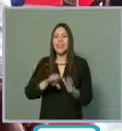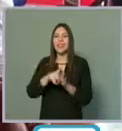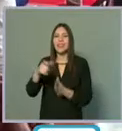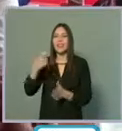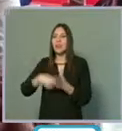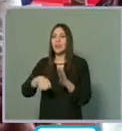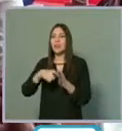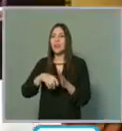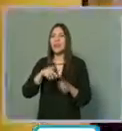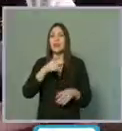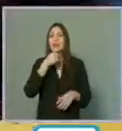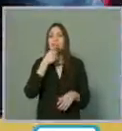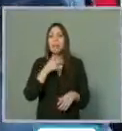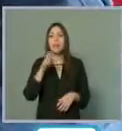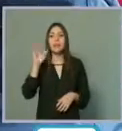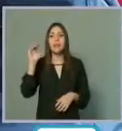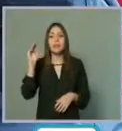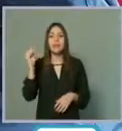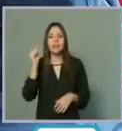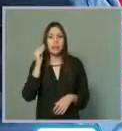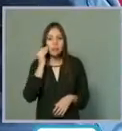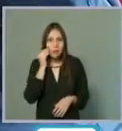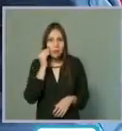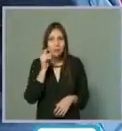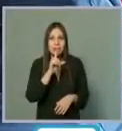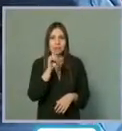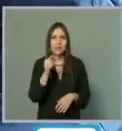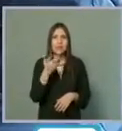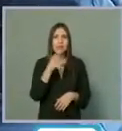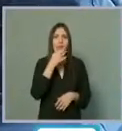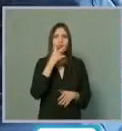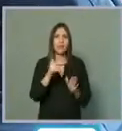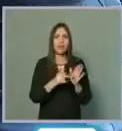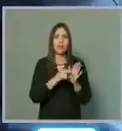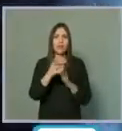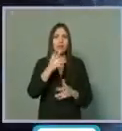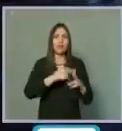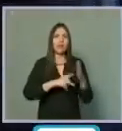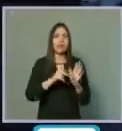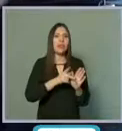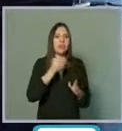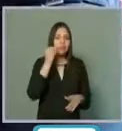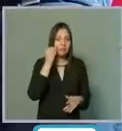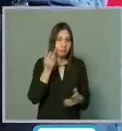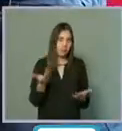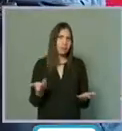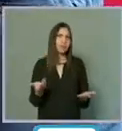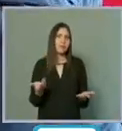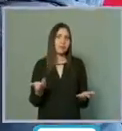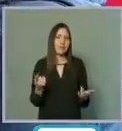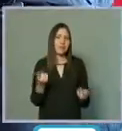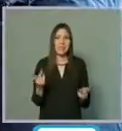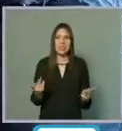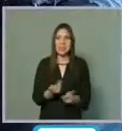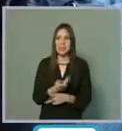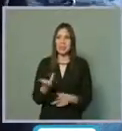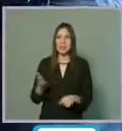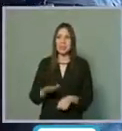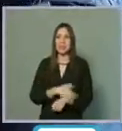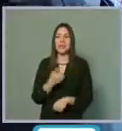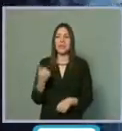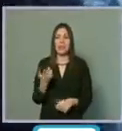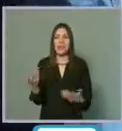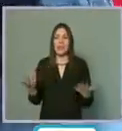tienes que decir adiós con un beso y luego en 10 minutos regresas y otro beso. Y yo, ¿qué está pasando? ¿Por qué?